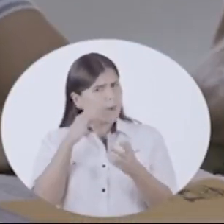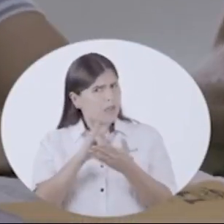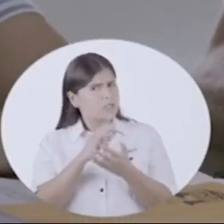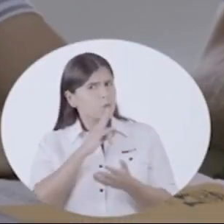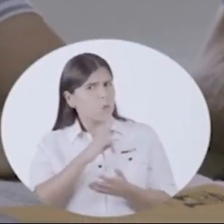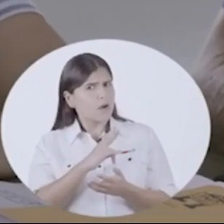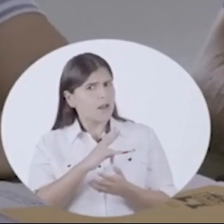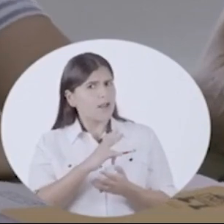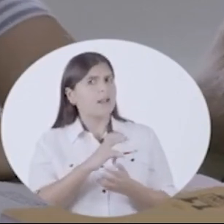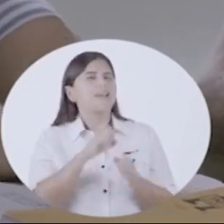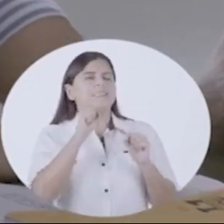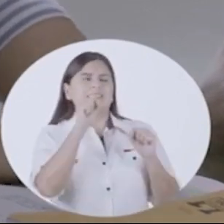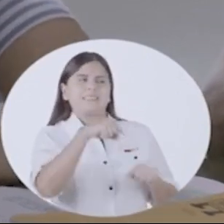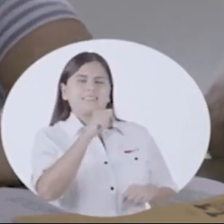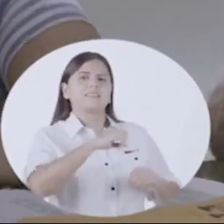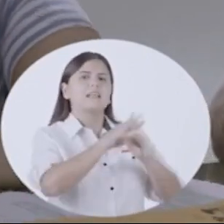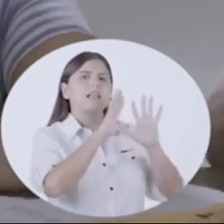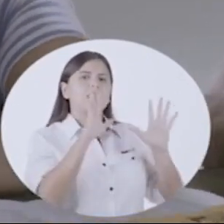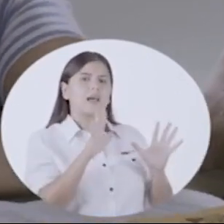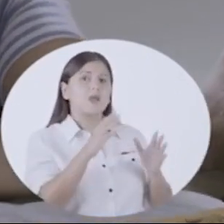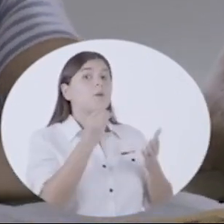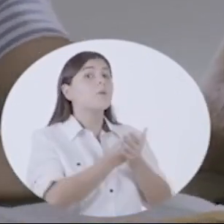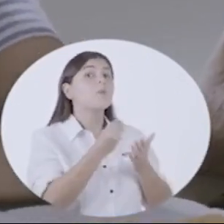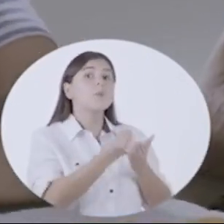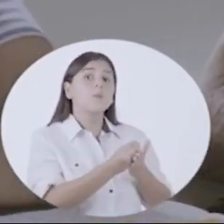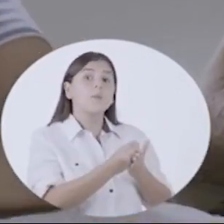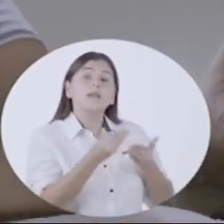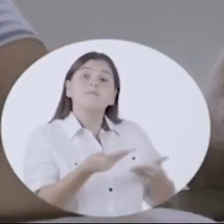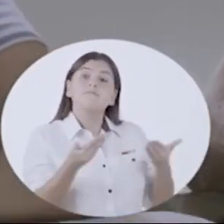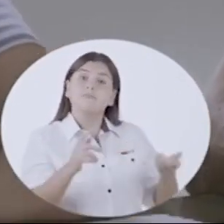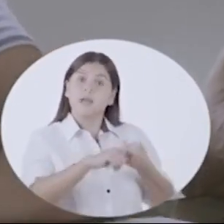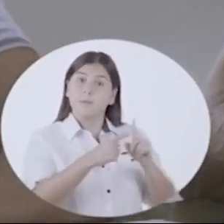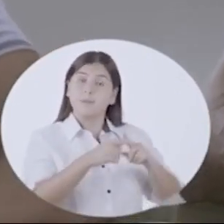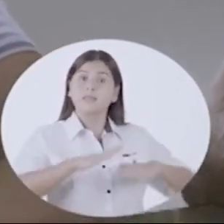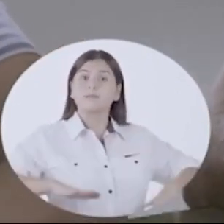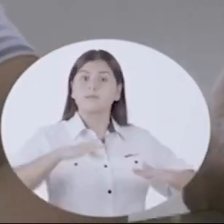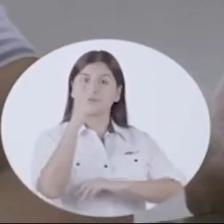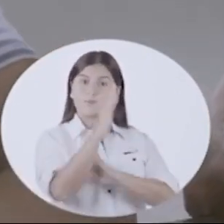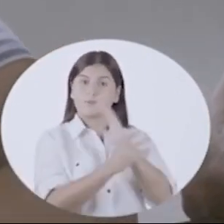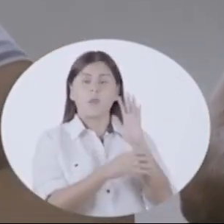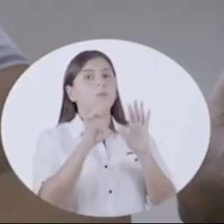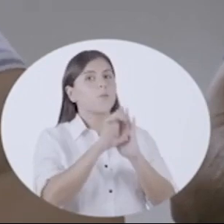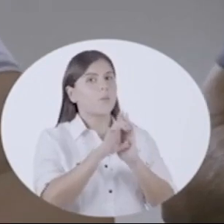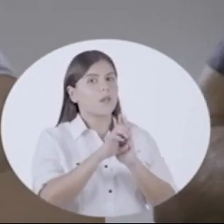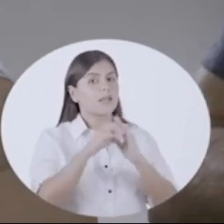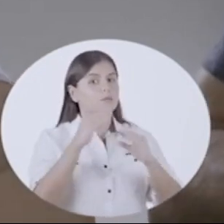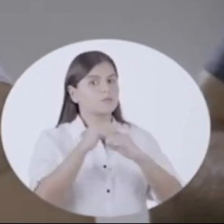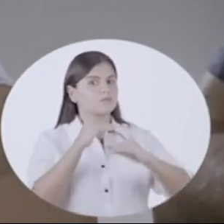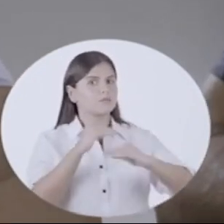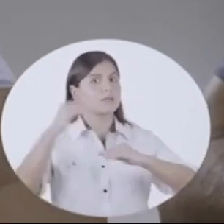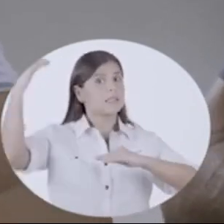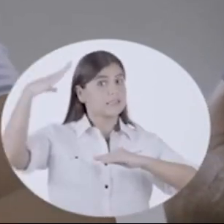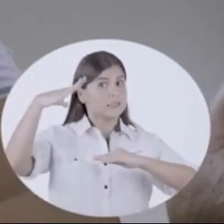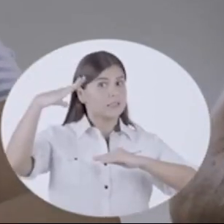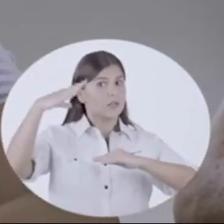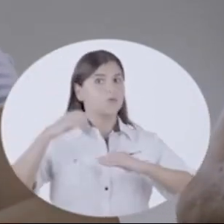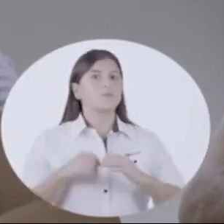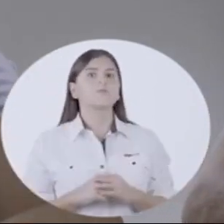Robert, mi amor. ¡Qué susto! Voy, ya voy. A ver, ¿se puede saber qué es tanto